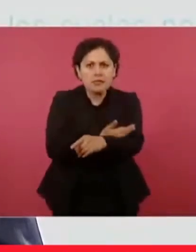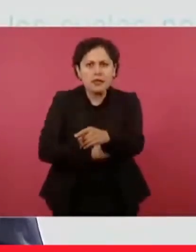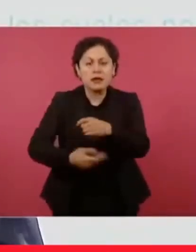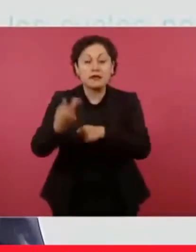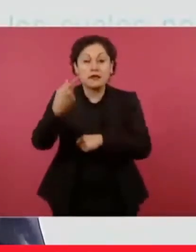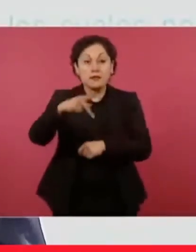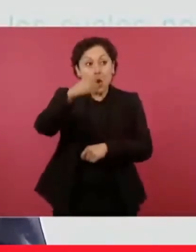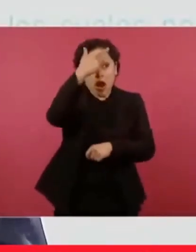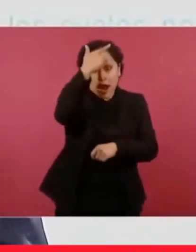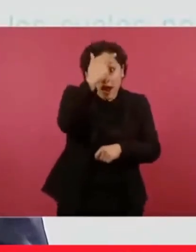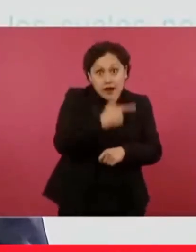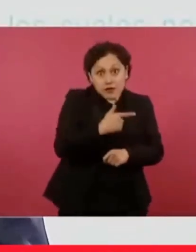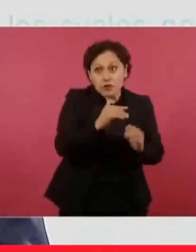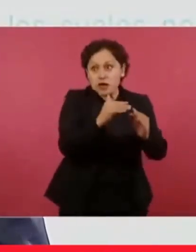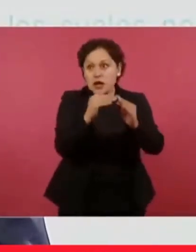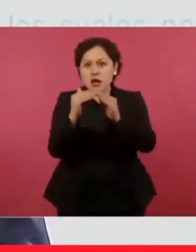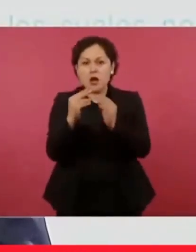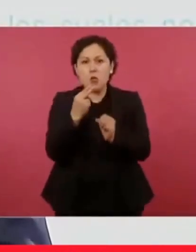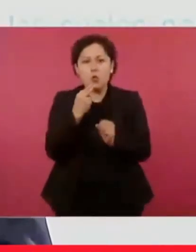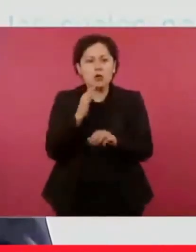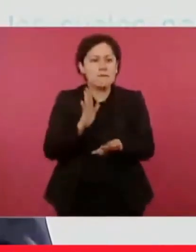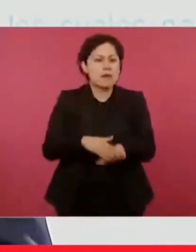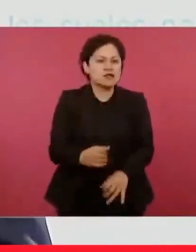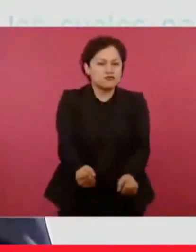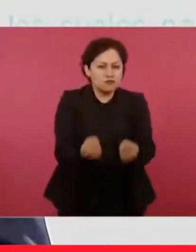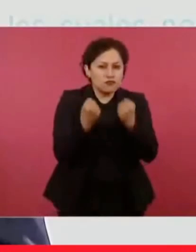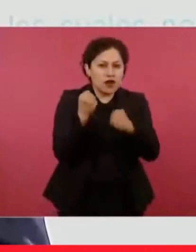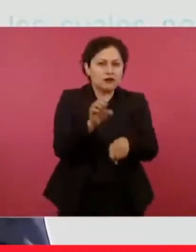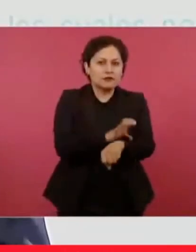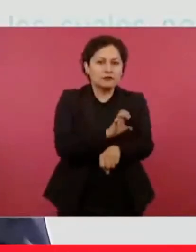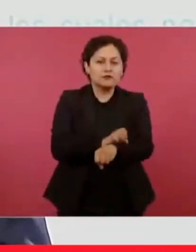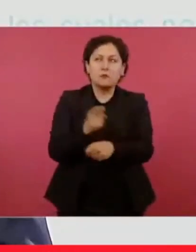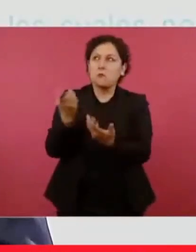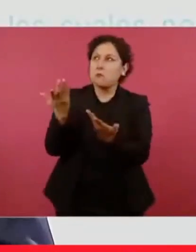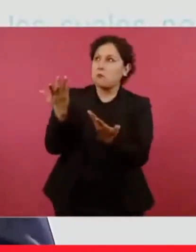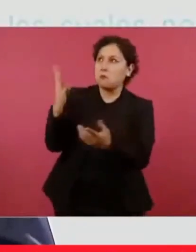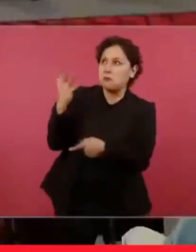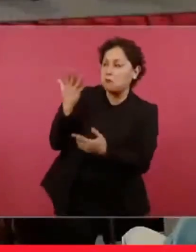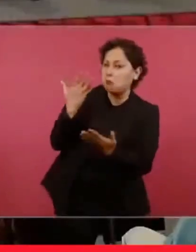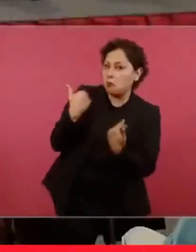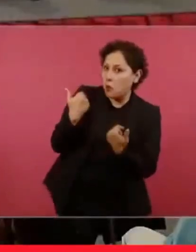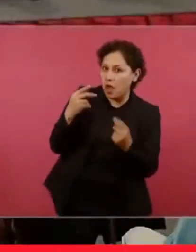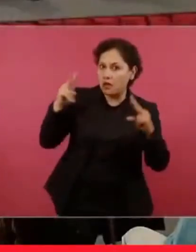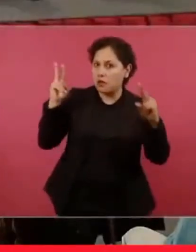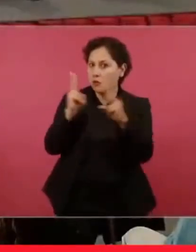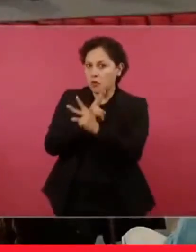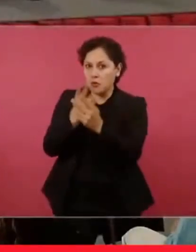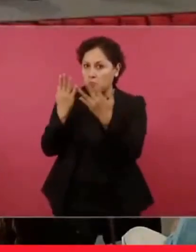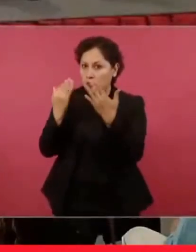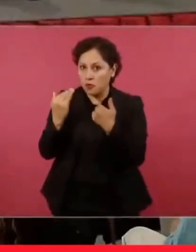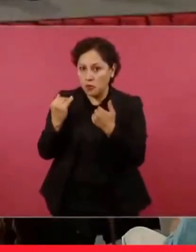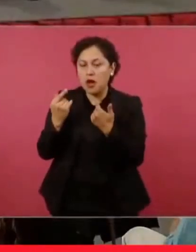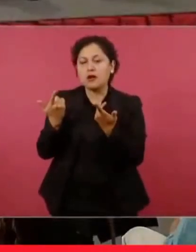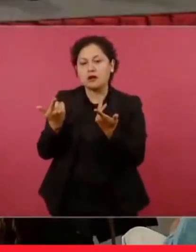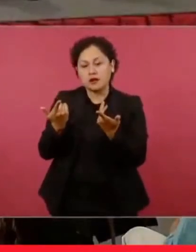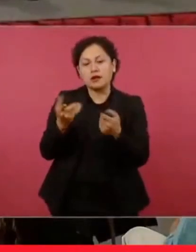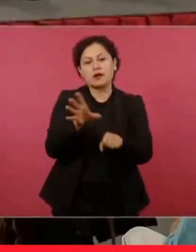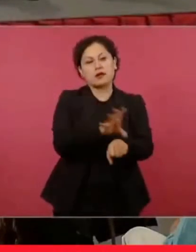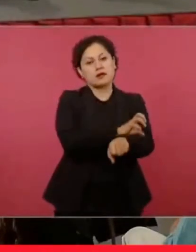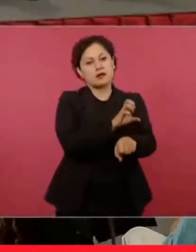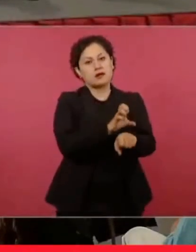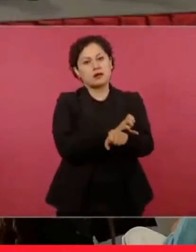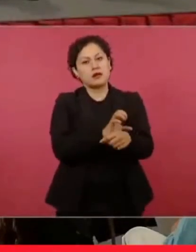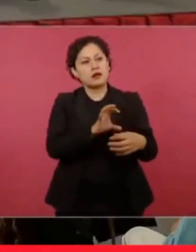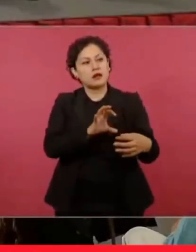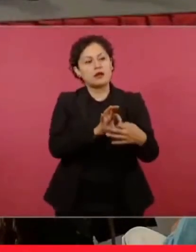por lo tanto esta generación tiene que ser sustituida. Esos 14,000 megawatts que se ven en la esquina inferior derecha de fotovoltaico